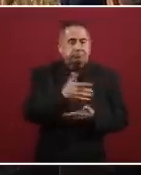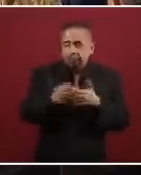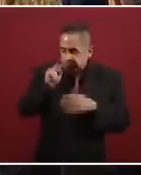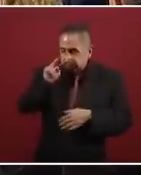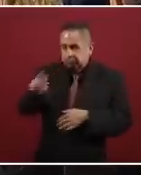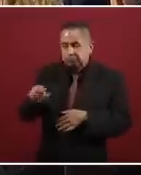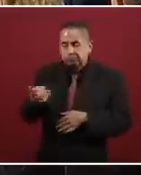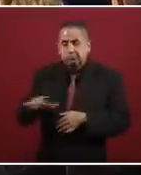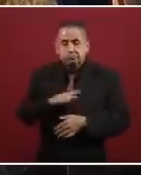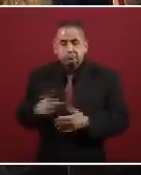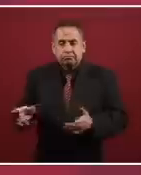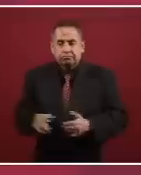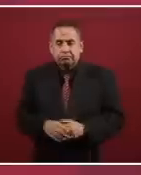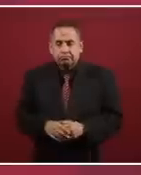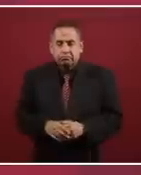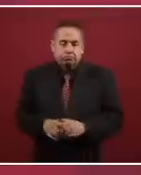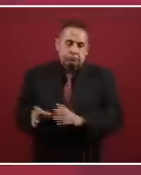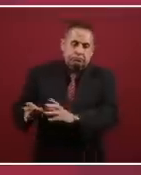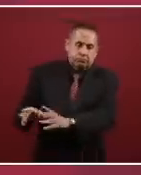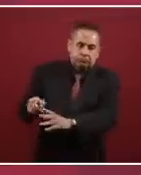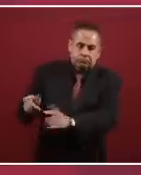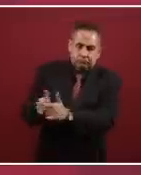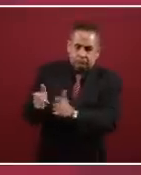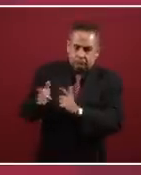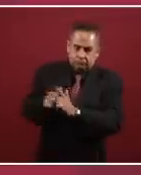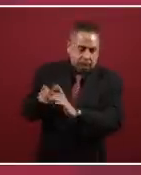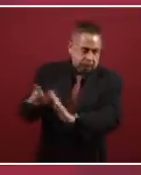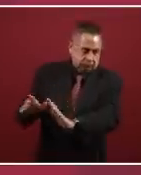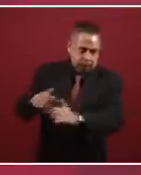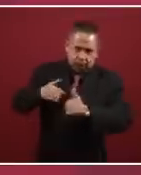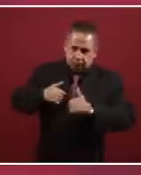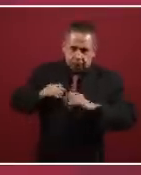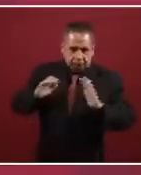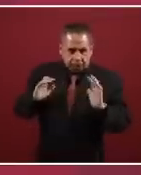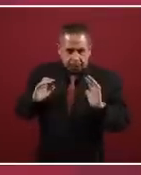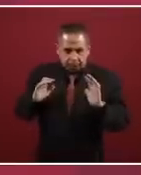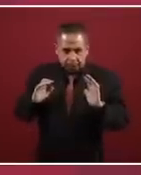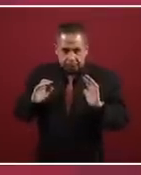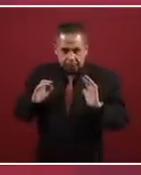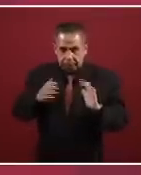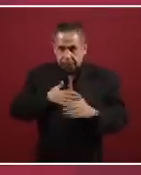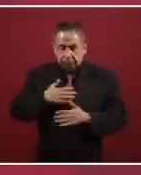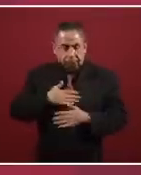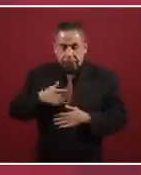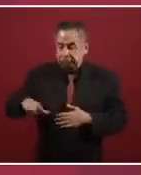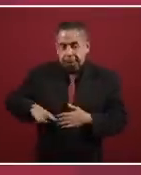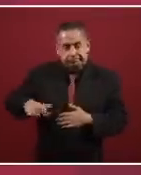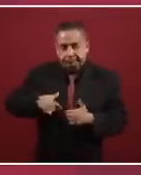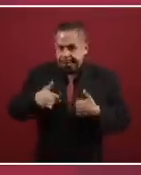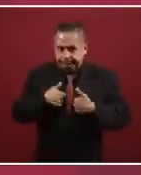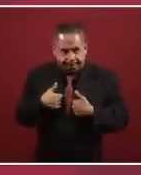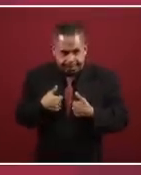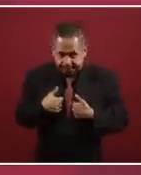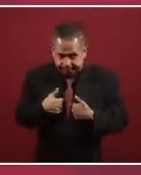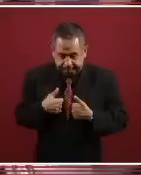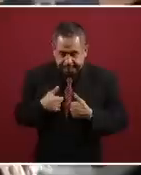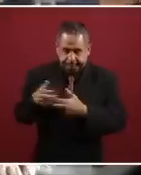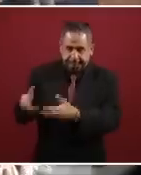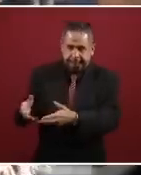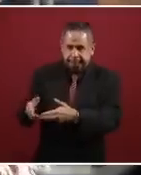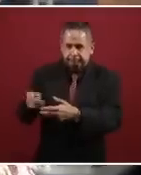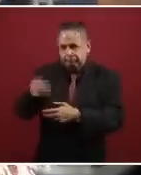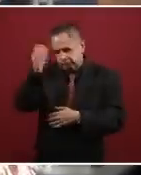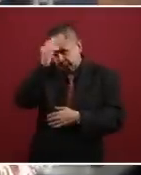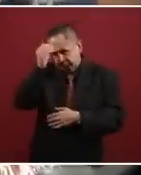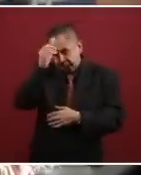decisión? Pues es un asunto de partido. Eso no tiene que ver con el gobierno. ¿Pero tiene usted una